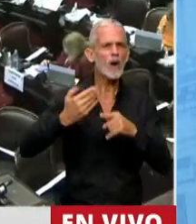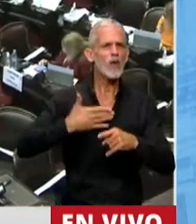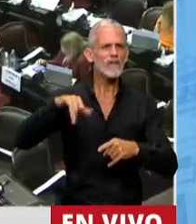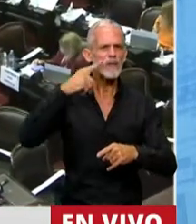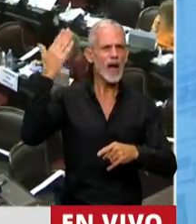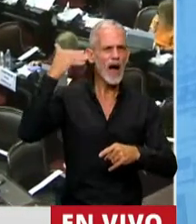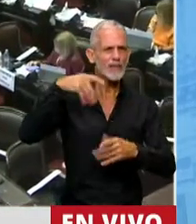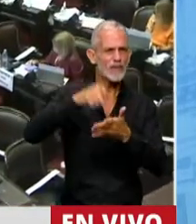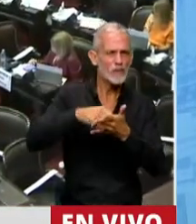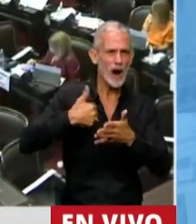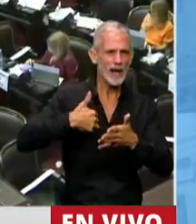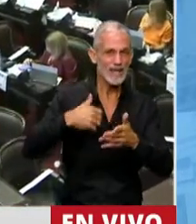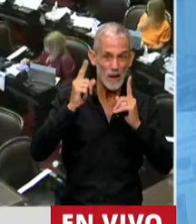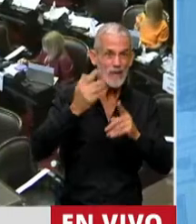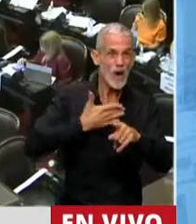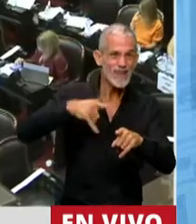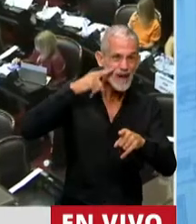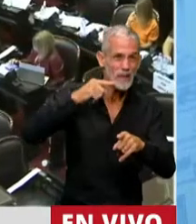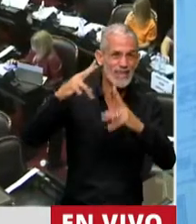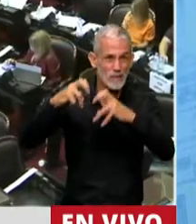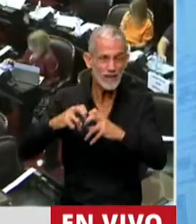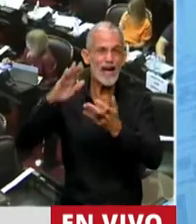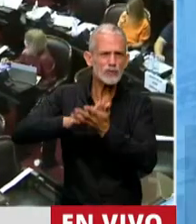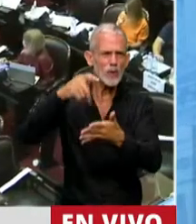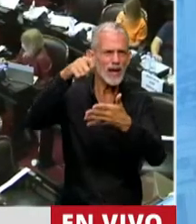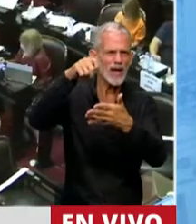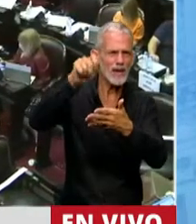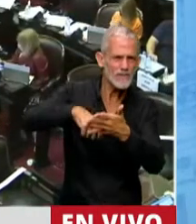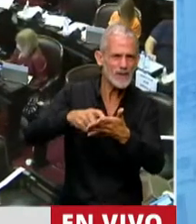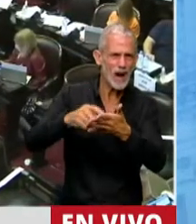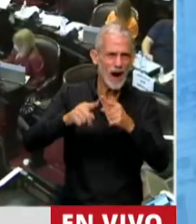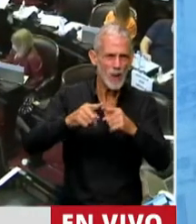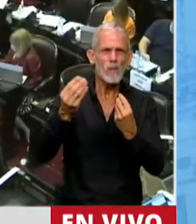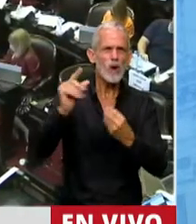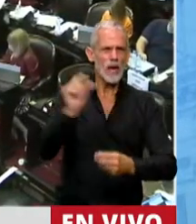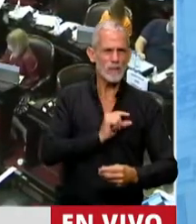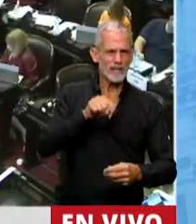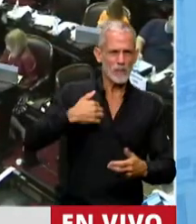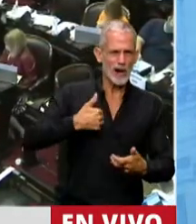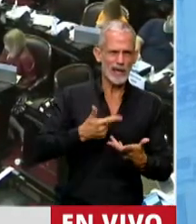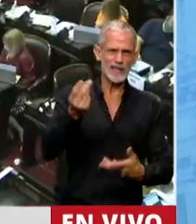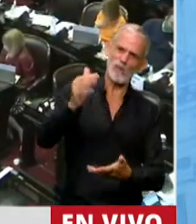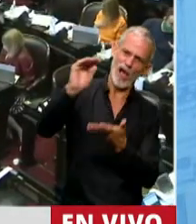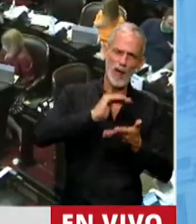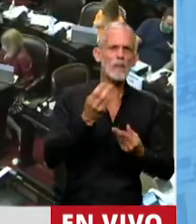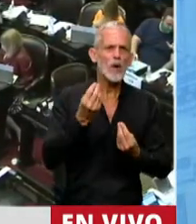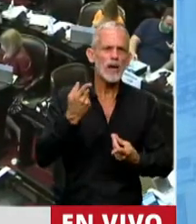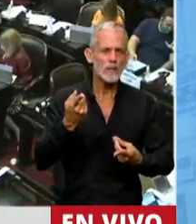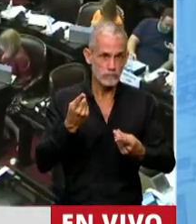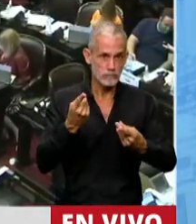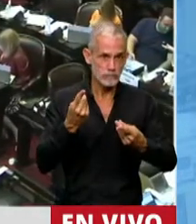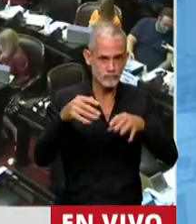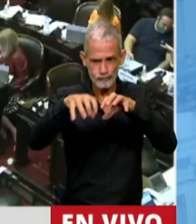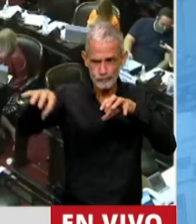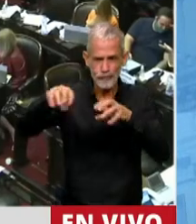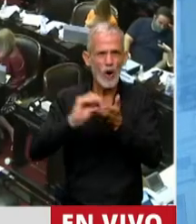Argentina. El mismo fondo está investigando el acuerdo que hizo con la Argentina. ¿Por qué le prestaron a la Argentina la cantidad de dinero que le prestó? El acuerdo